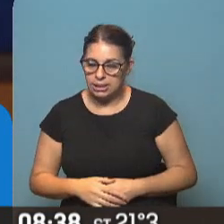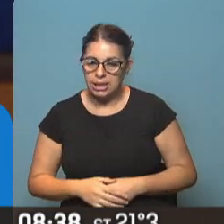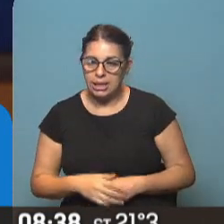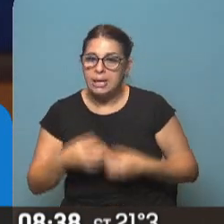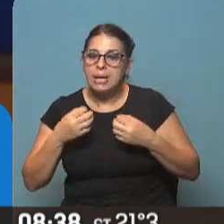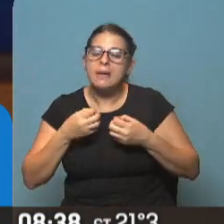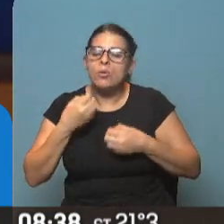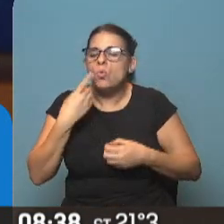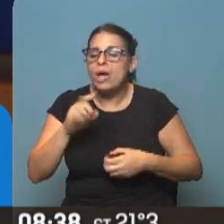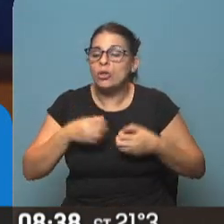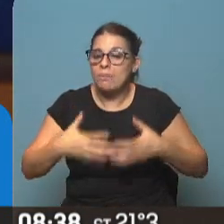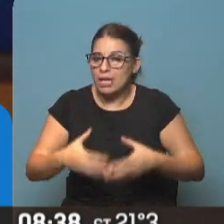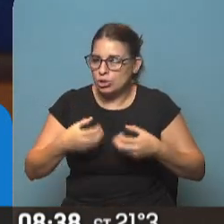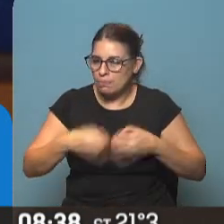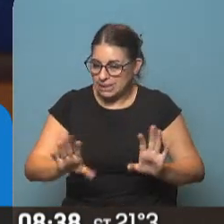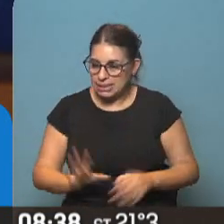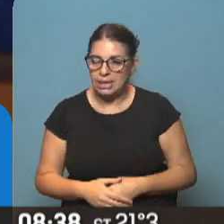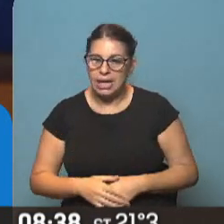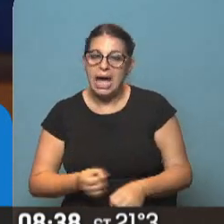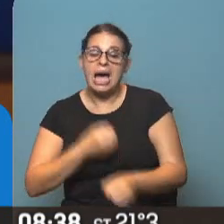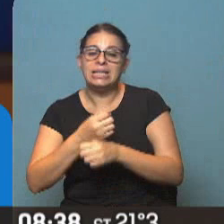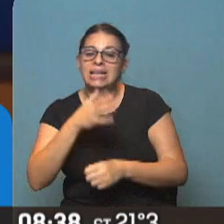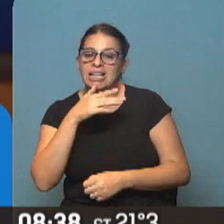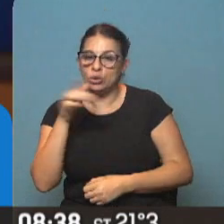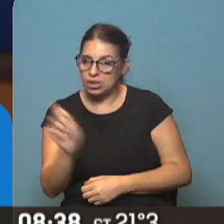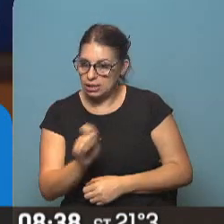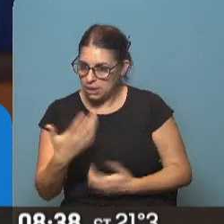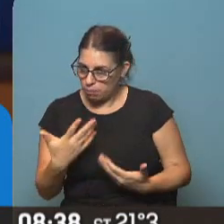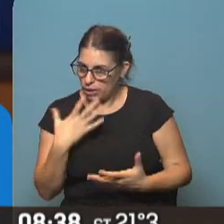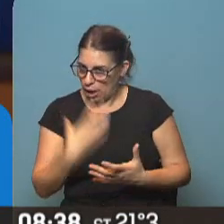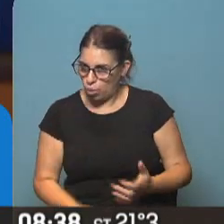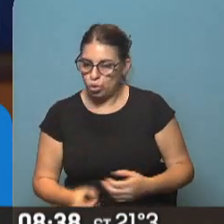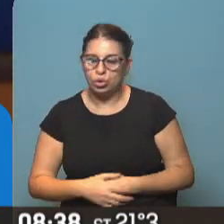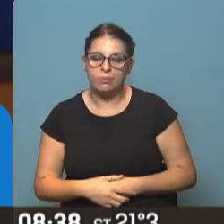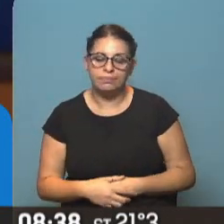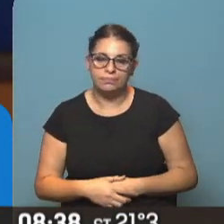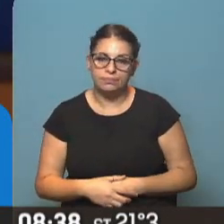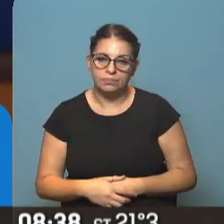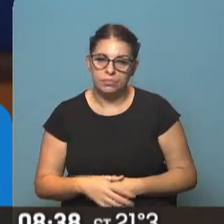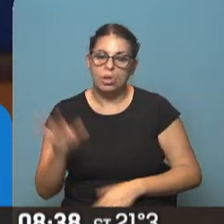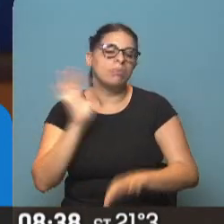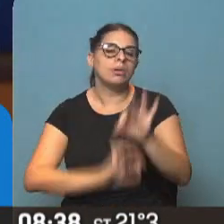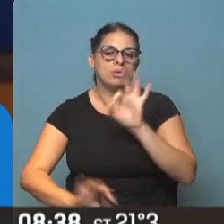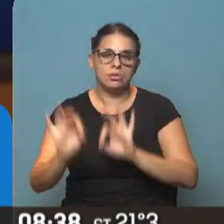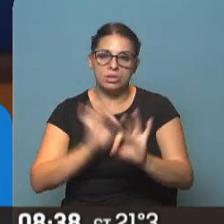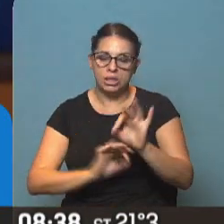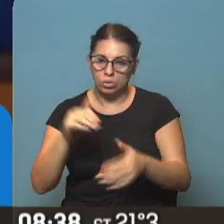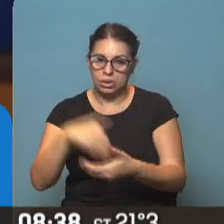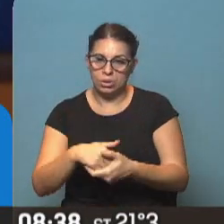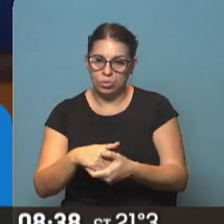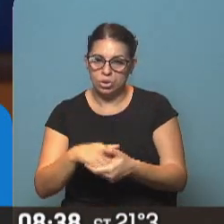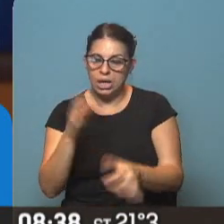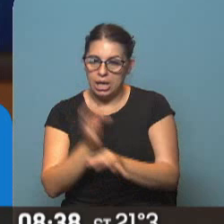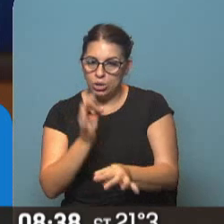primeras semanas nosotros planteamos hasta las 14 semanas es un es un proyecto que incluye